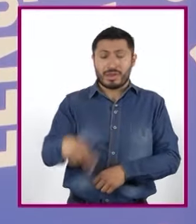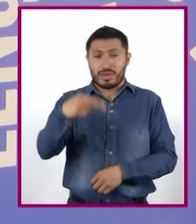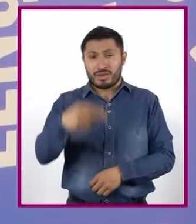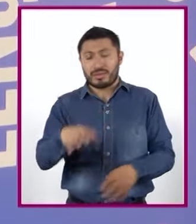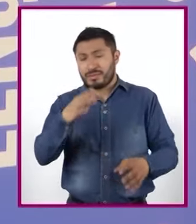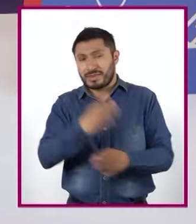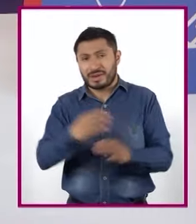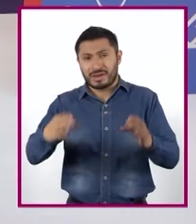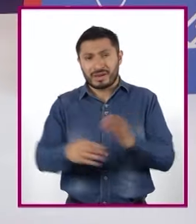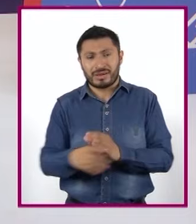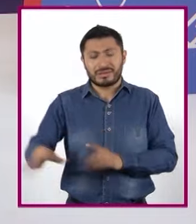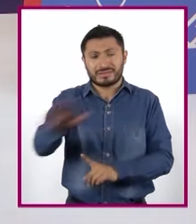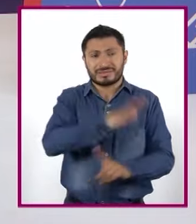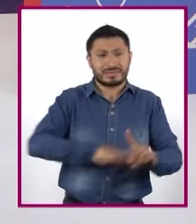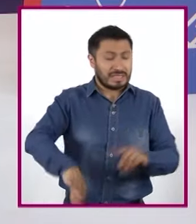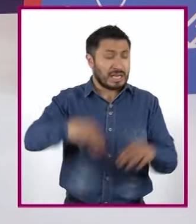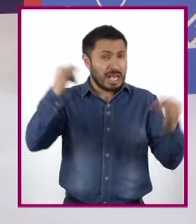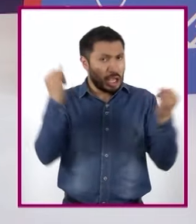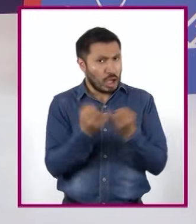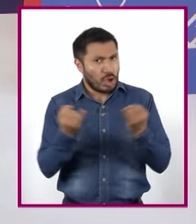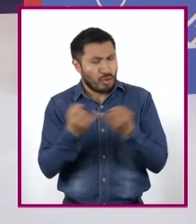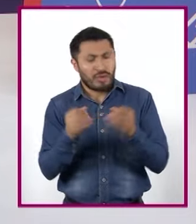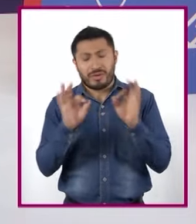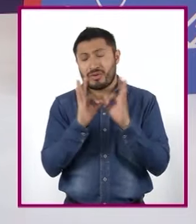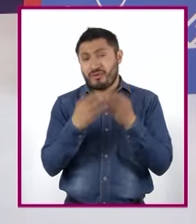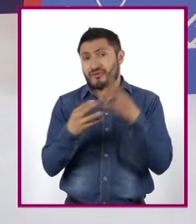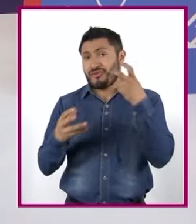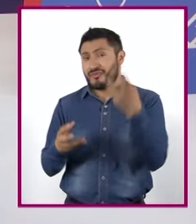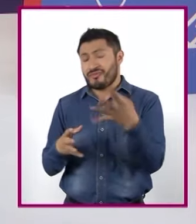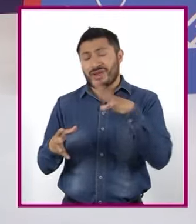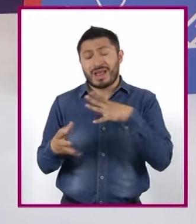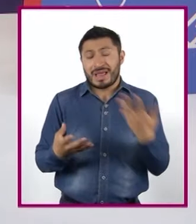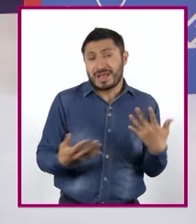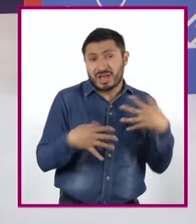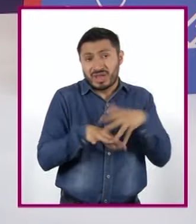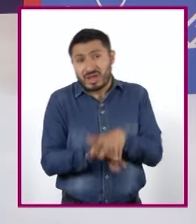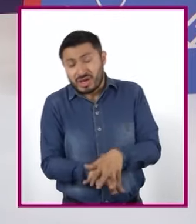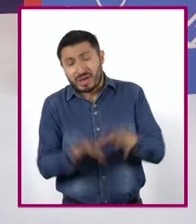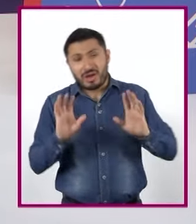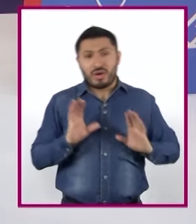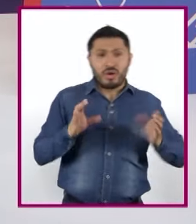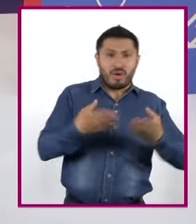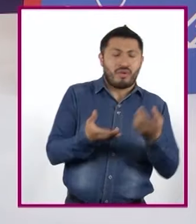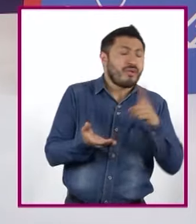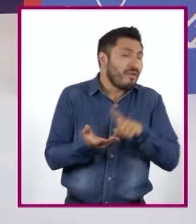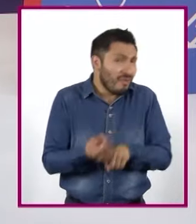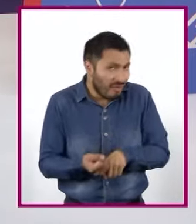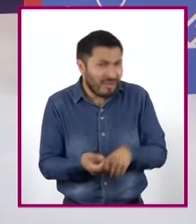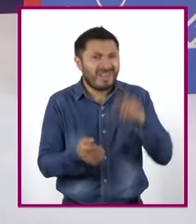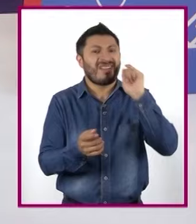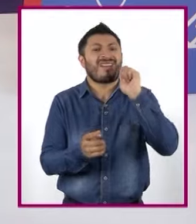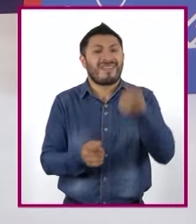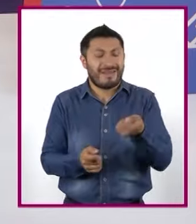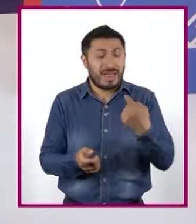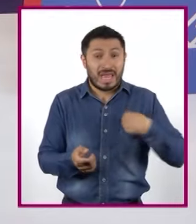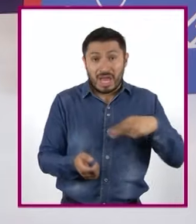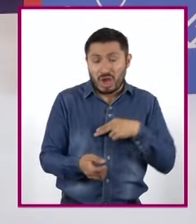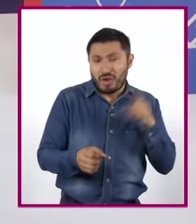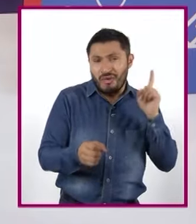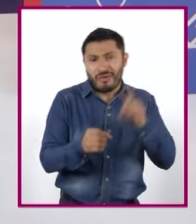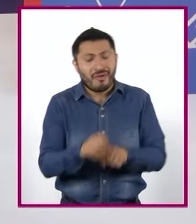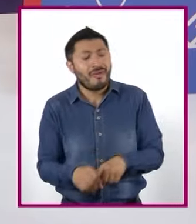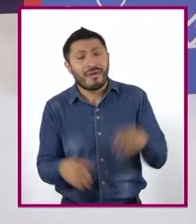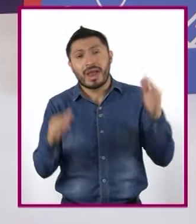rodea. Además, de ese modo podemos integrarnos a una comunidad, es decir, en un